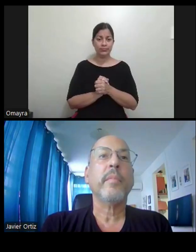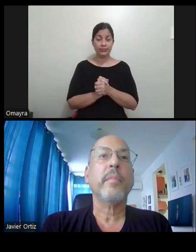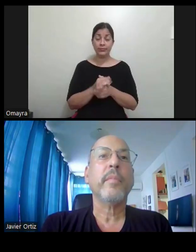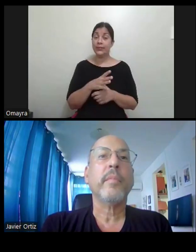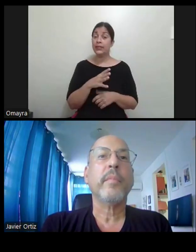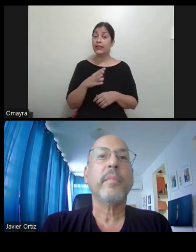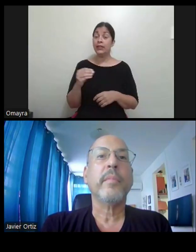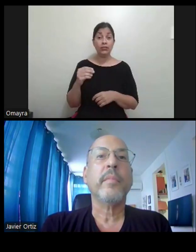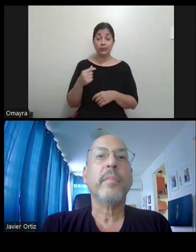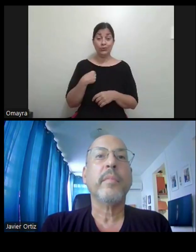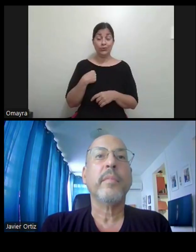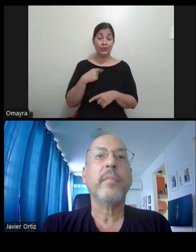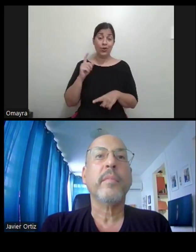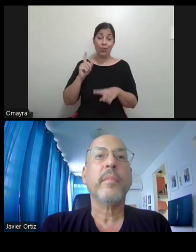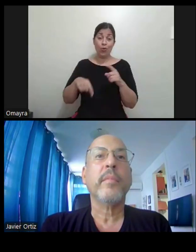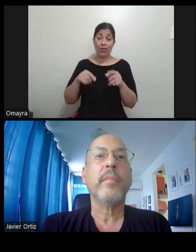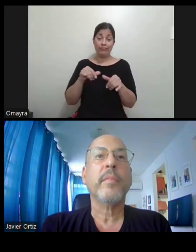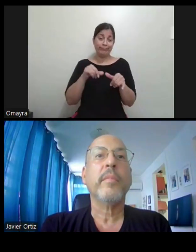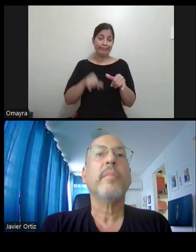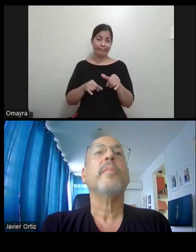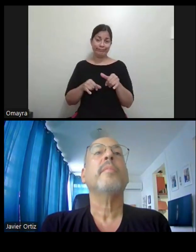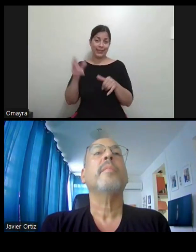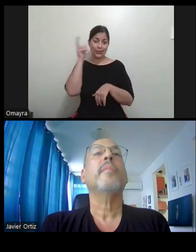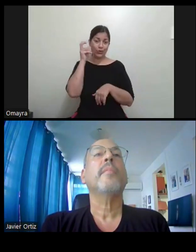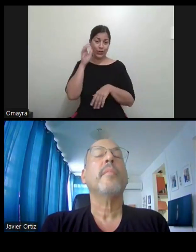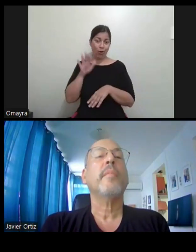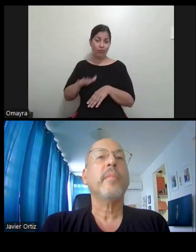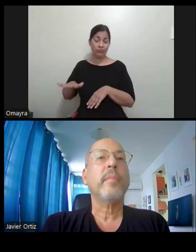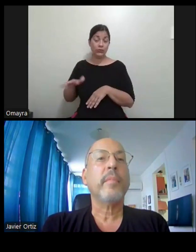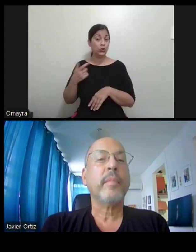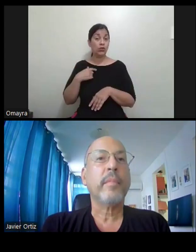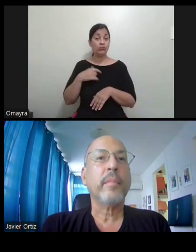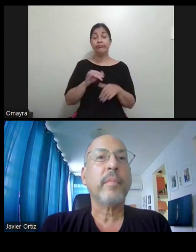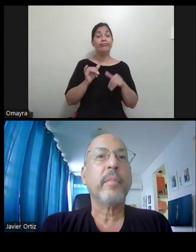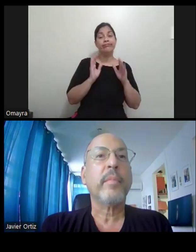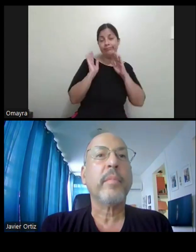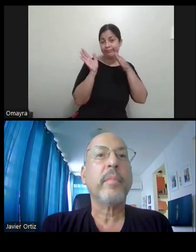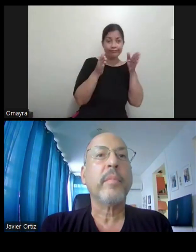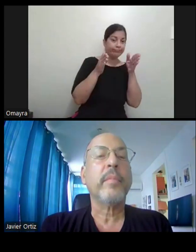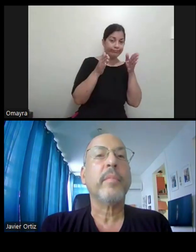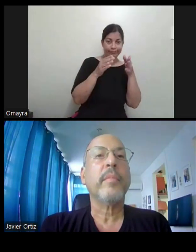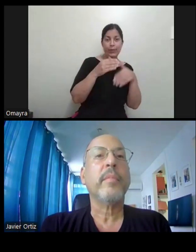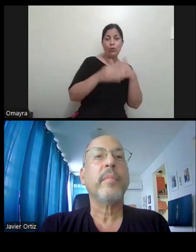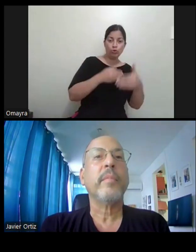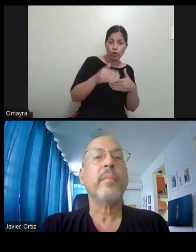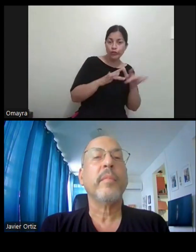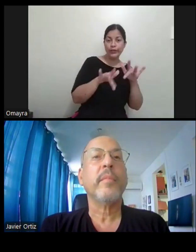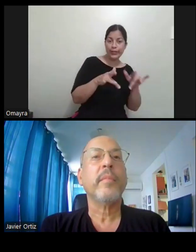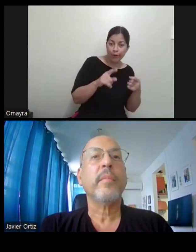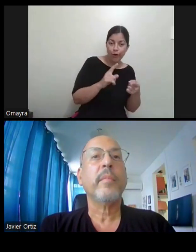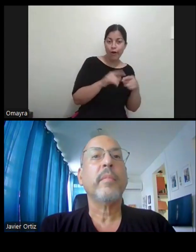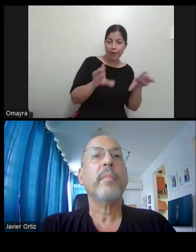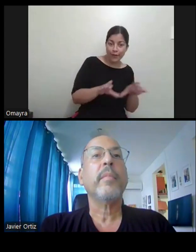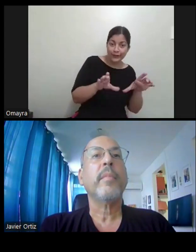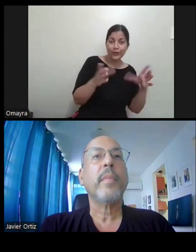Y pues no me pude quedar en el área de sonido. Me quedé como tal en el área de producción más bien de discos y de eventos. Pero o